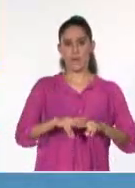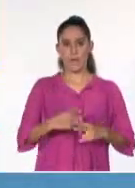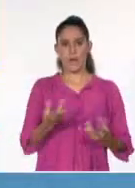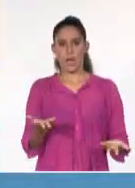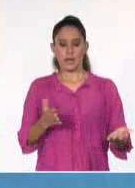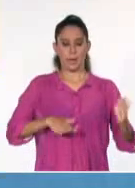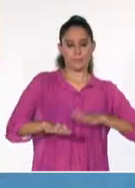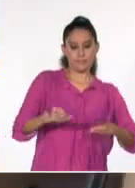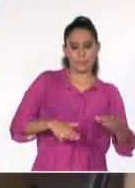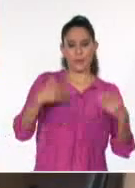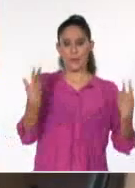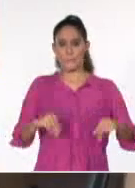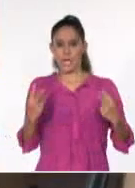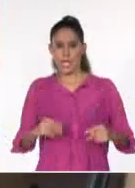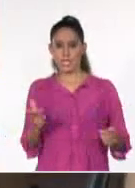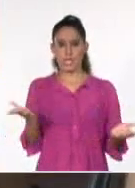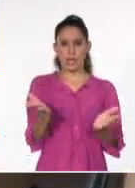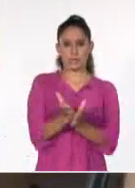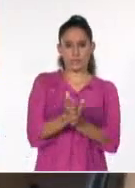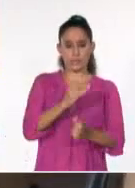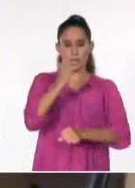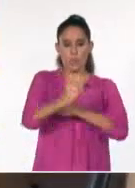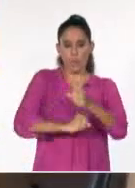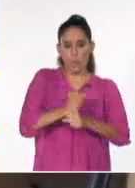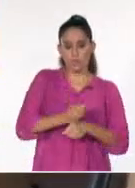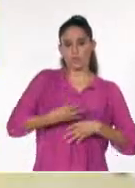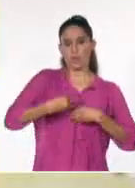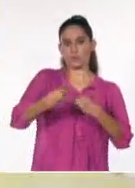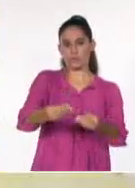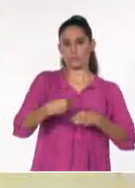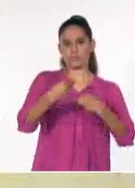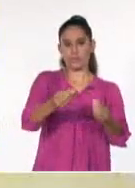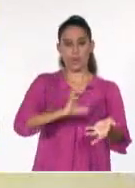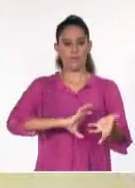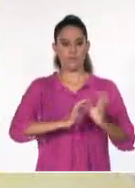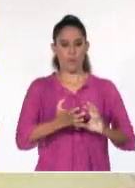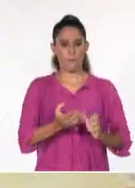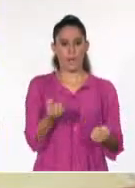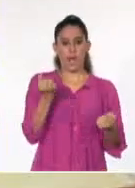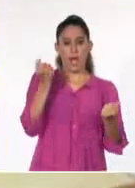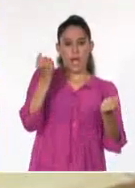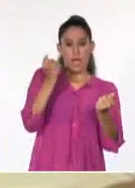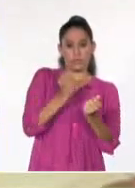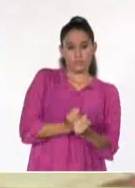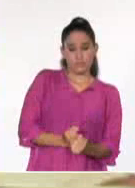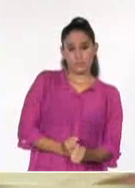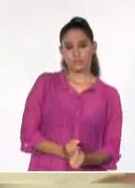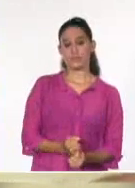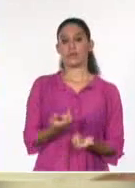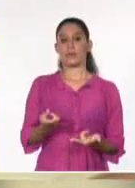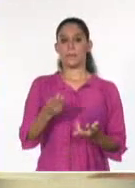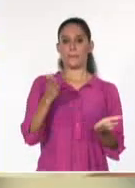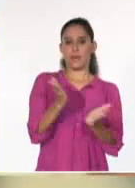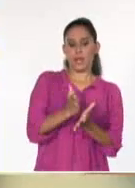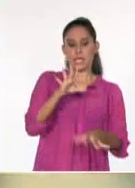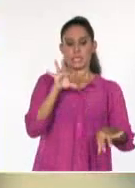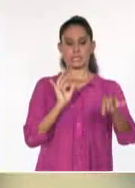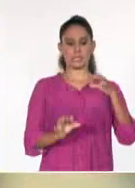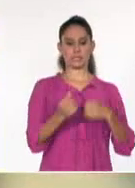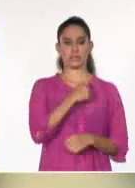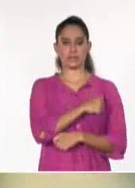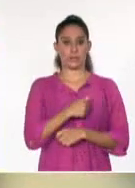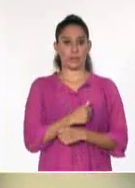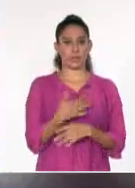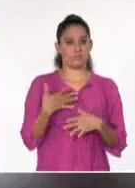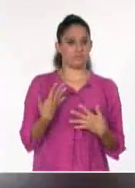alumnos, otorgándoles herramientas y una formación vocacional intensiva para cursar la carrera que seleccionaron. Los